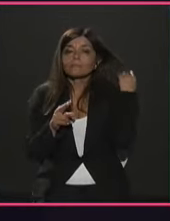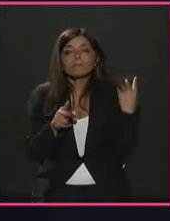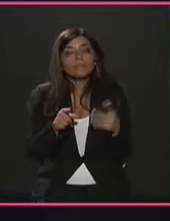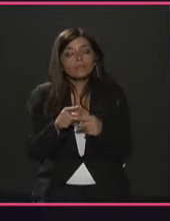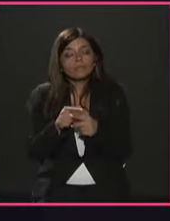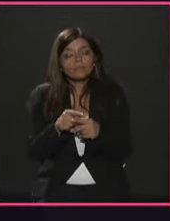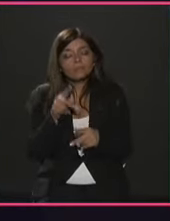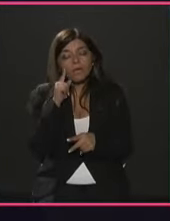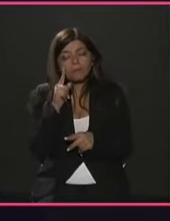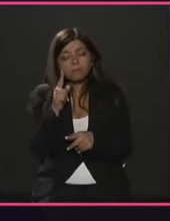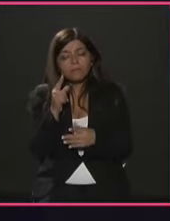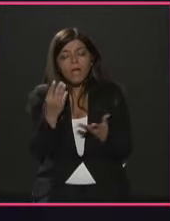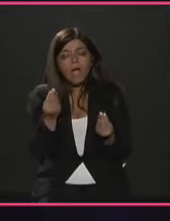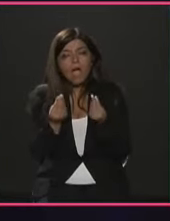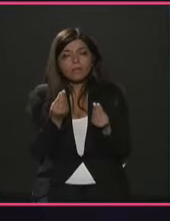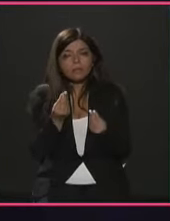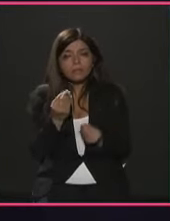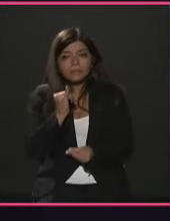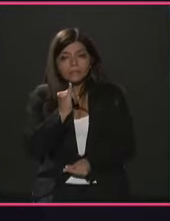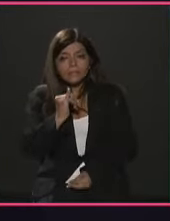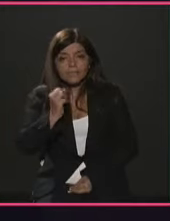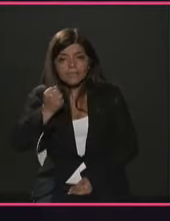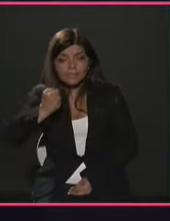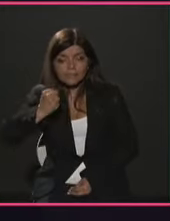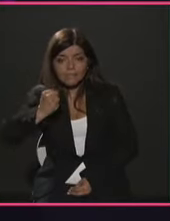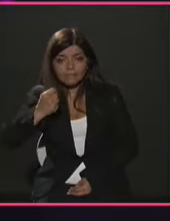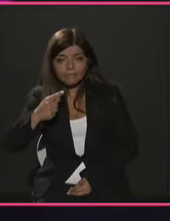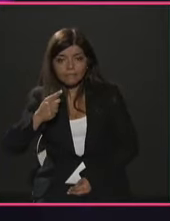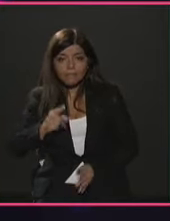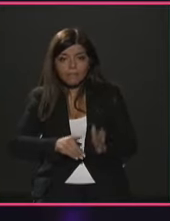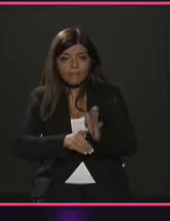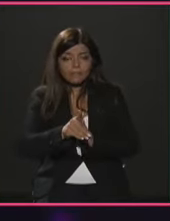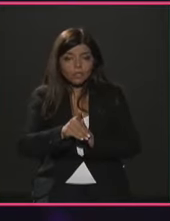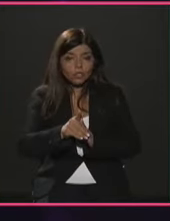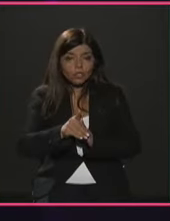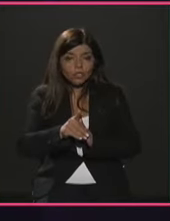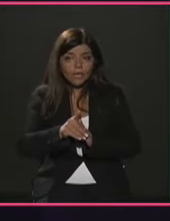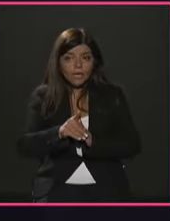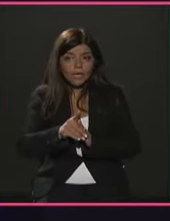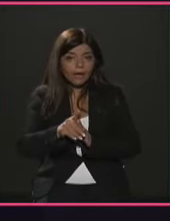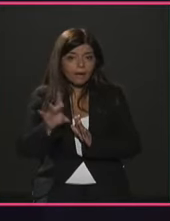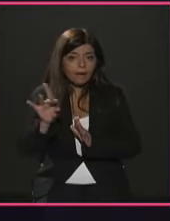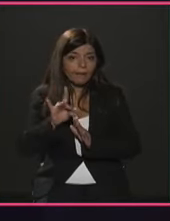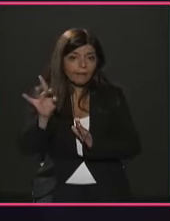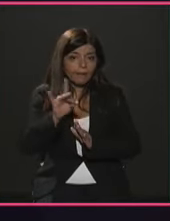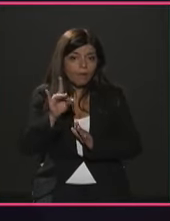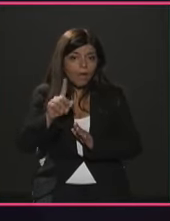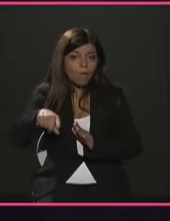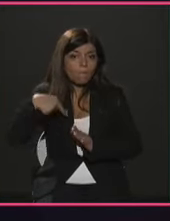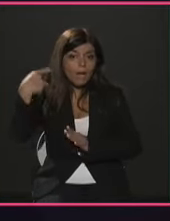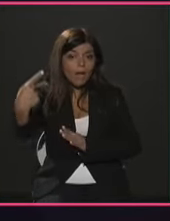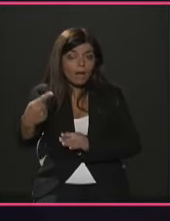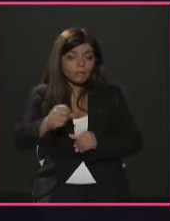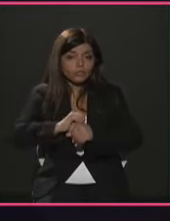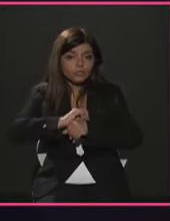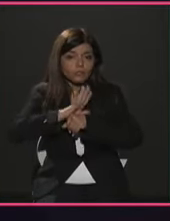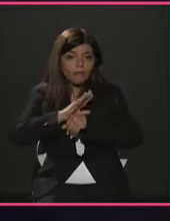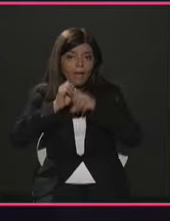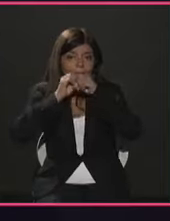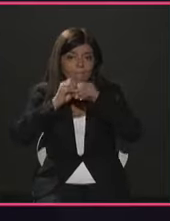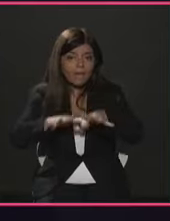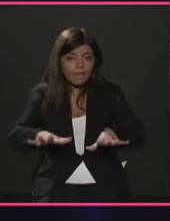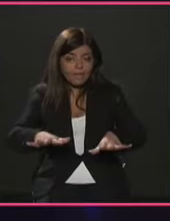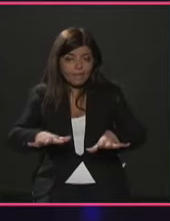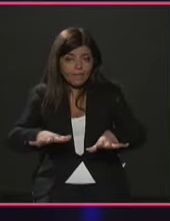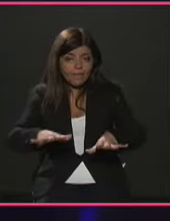de la Inteligencia artificial para desarrollar candidatos antivirales para la próxima pandemia que pueda